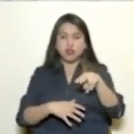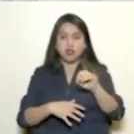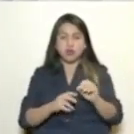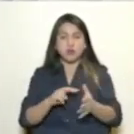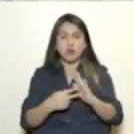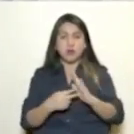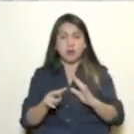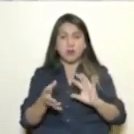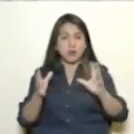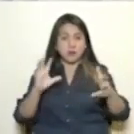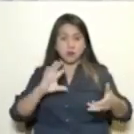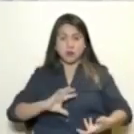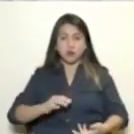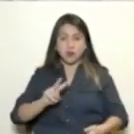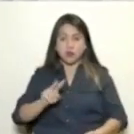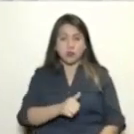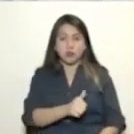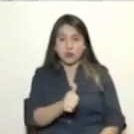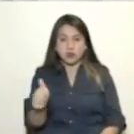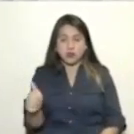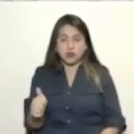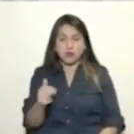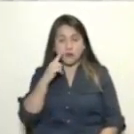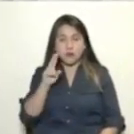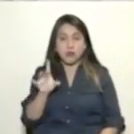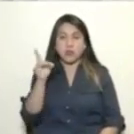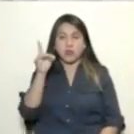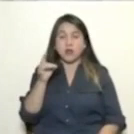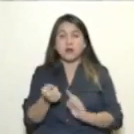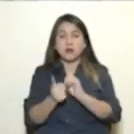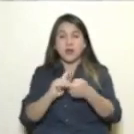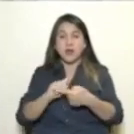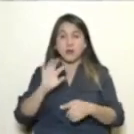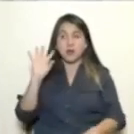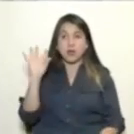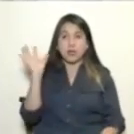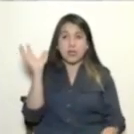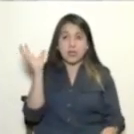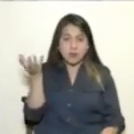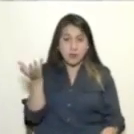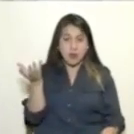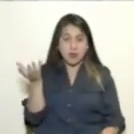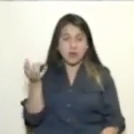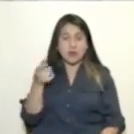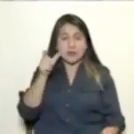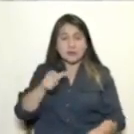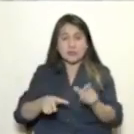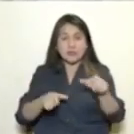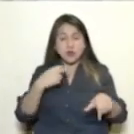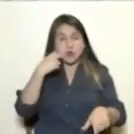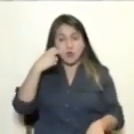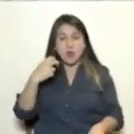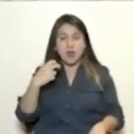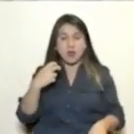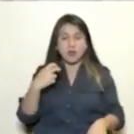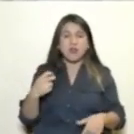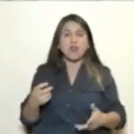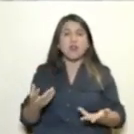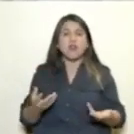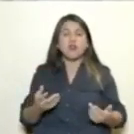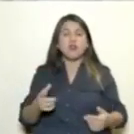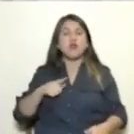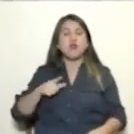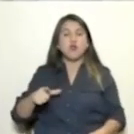todos. Mire usted, descubrimos lo del cambio climático. Parece que el ser humano está echando a perder el planeta